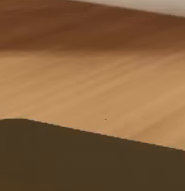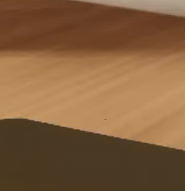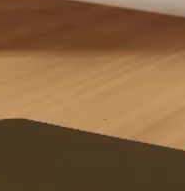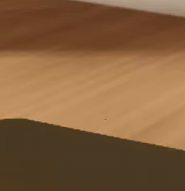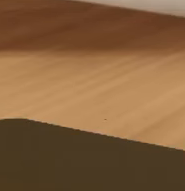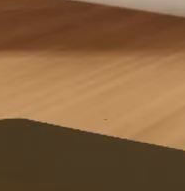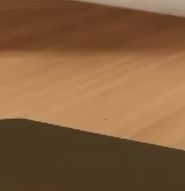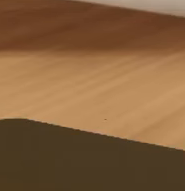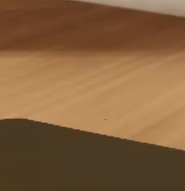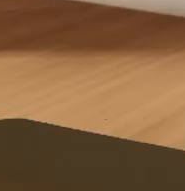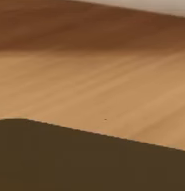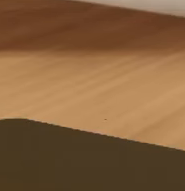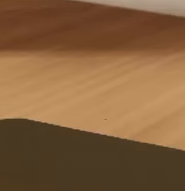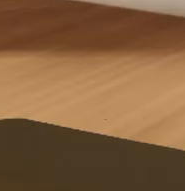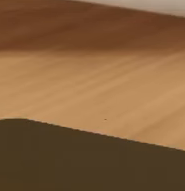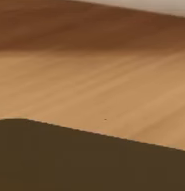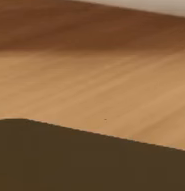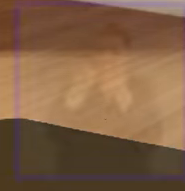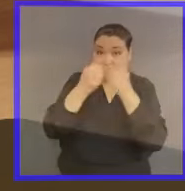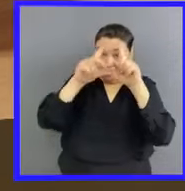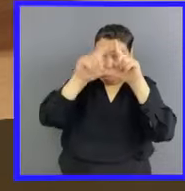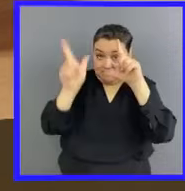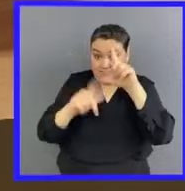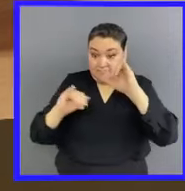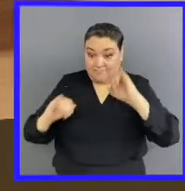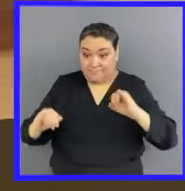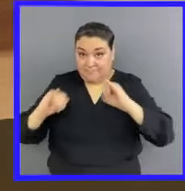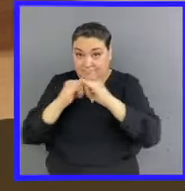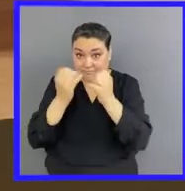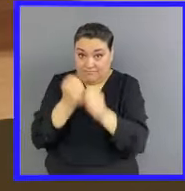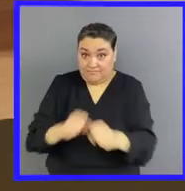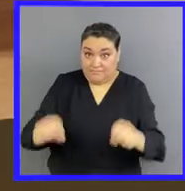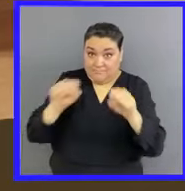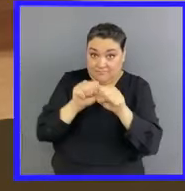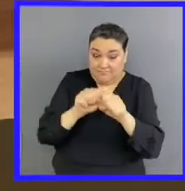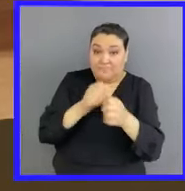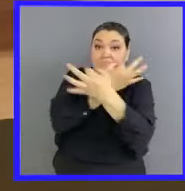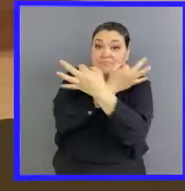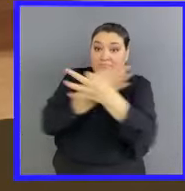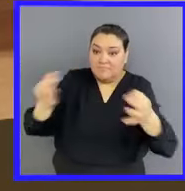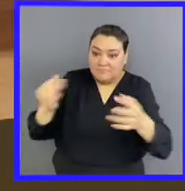Asociación Mexicana de Instituciones de Seguros dio a conocer las cifras de la industria.